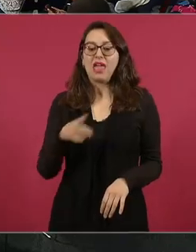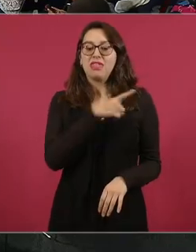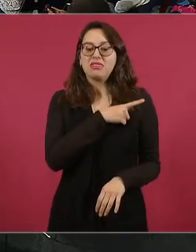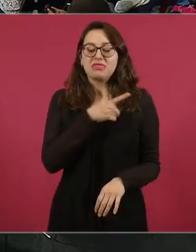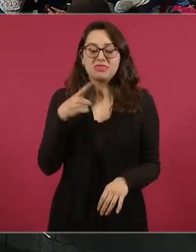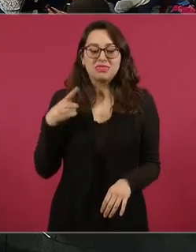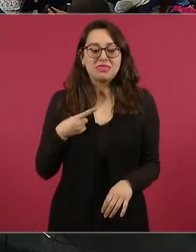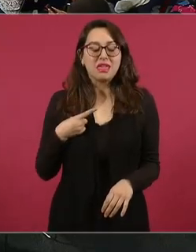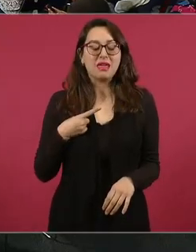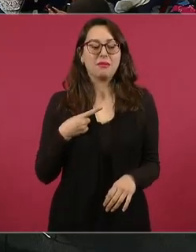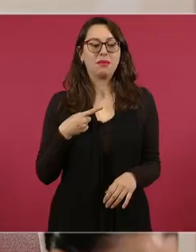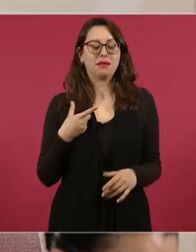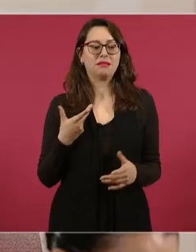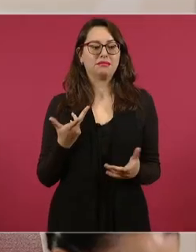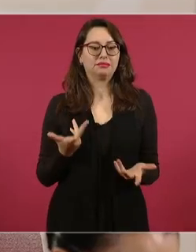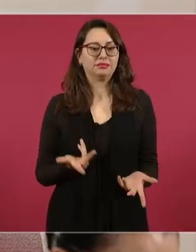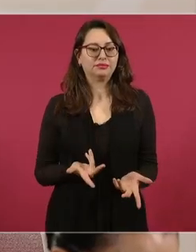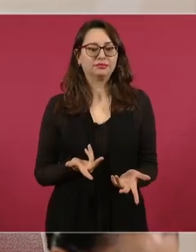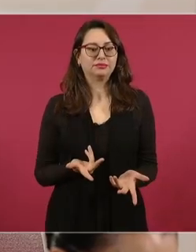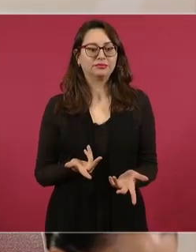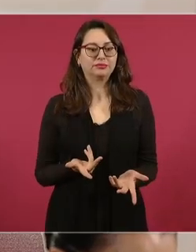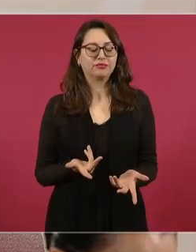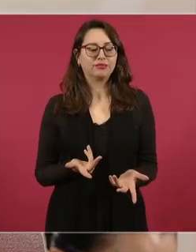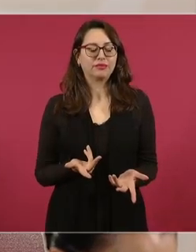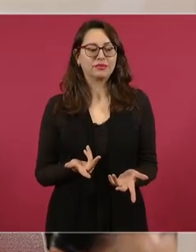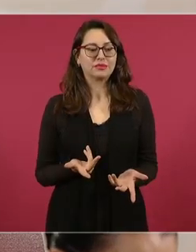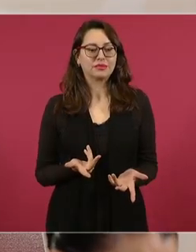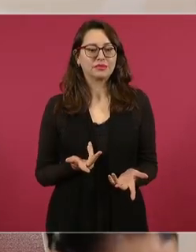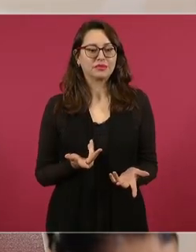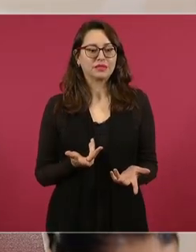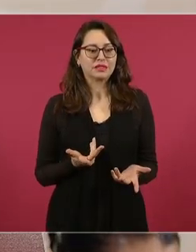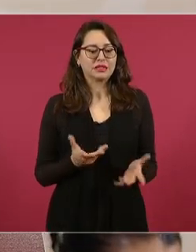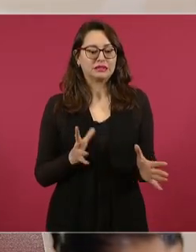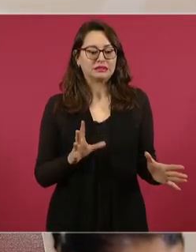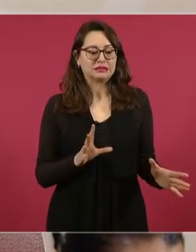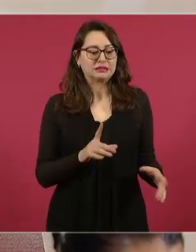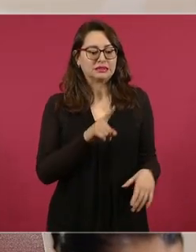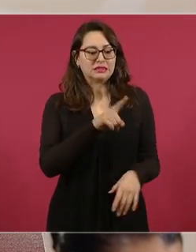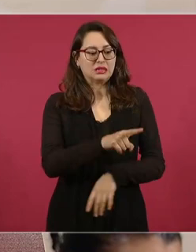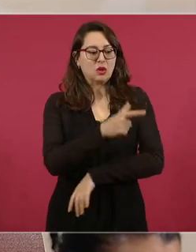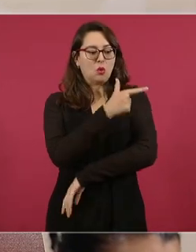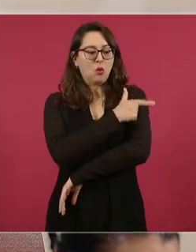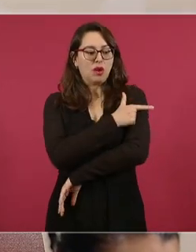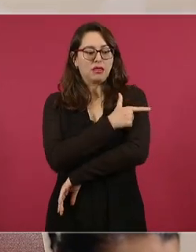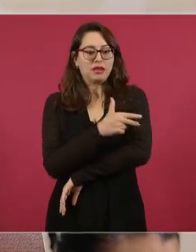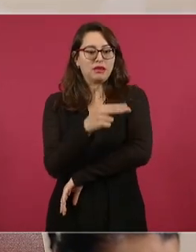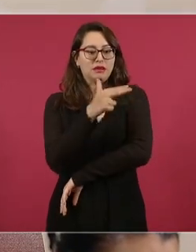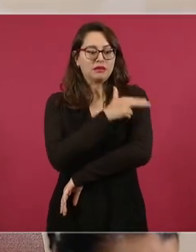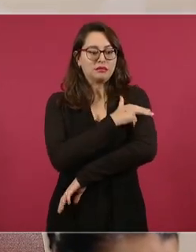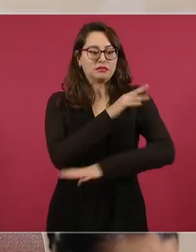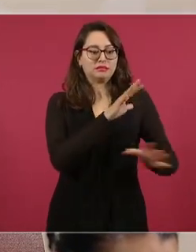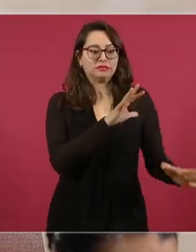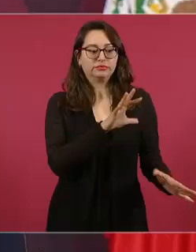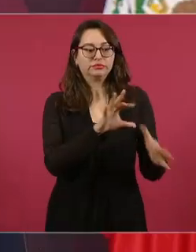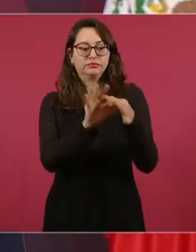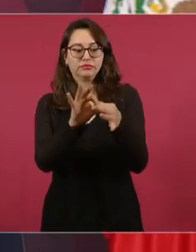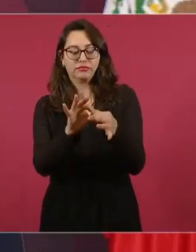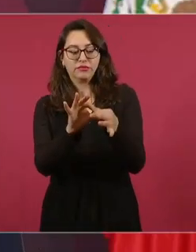aprobó una ley para que dependiera la Guardia Nacional de la defensa,